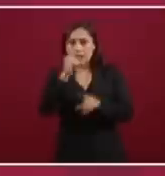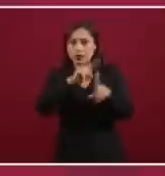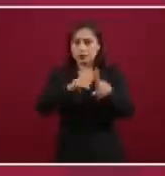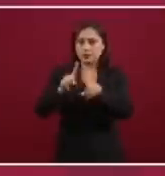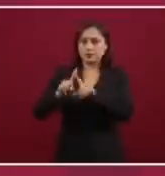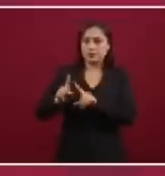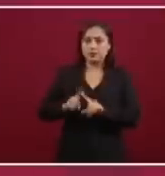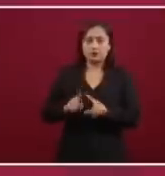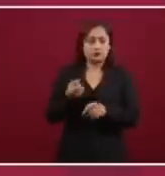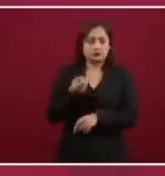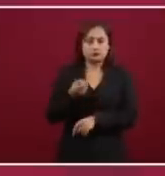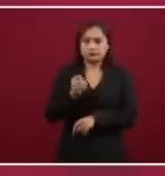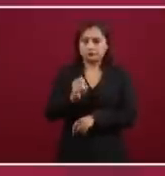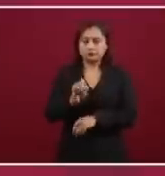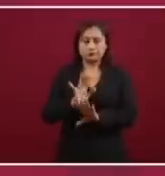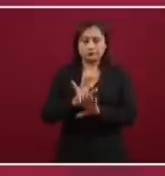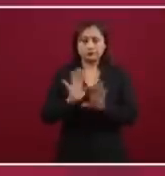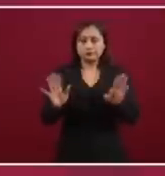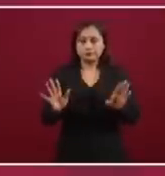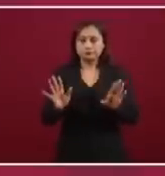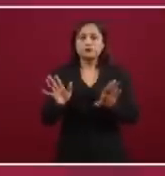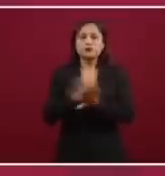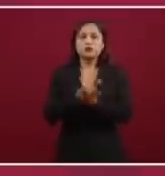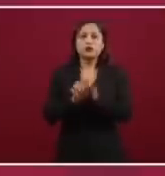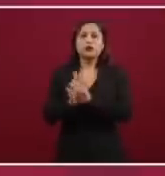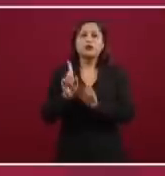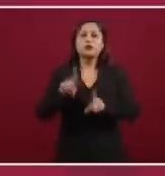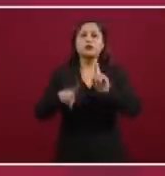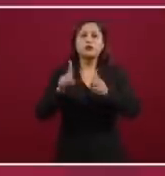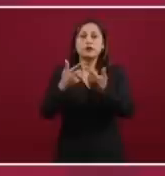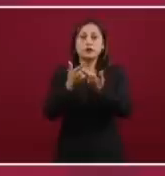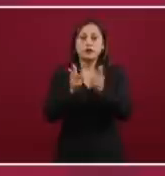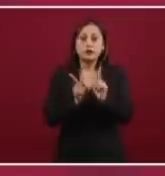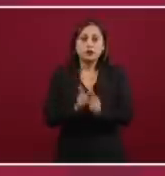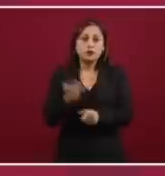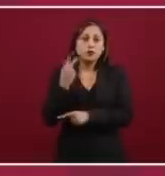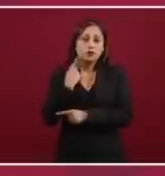diferencias por la militancia partidista,